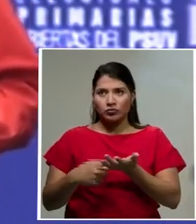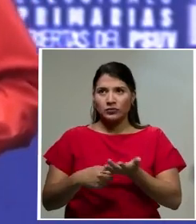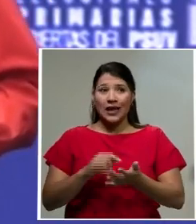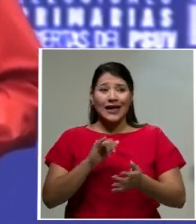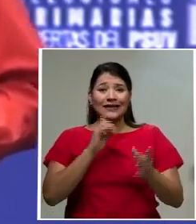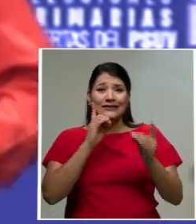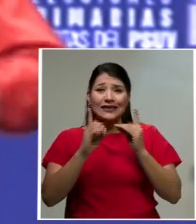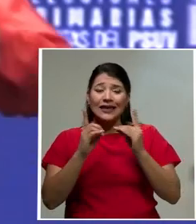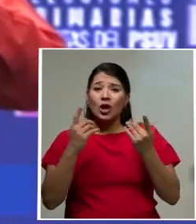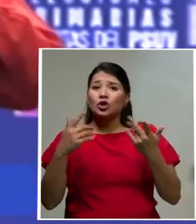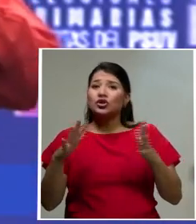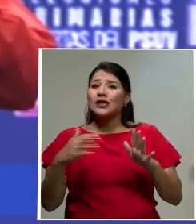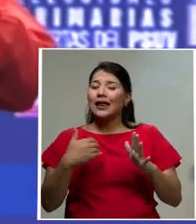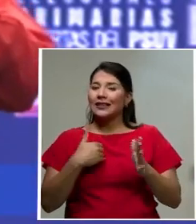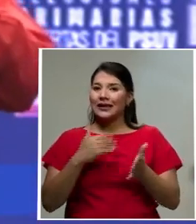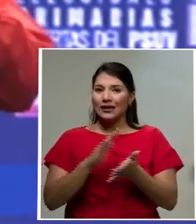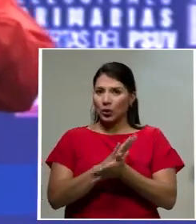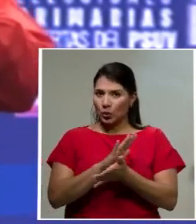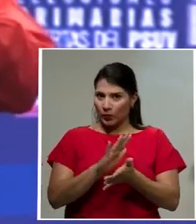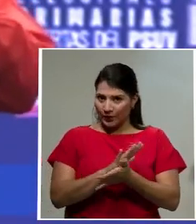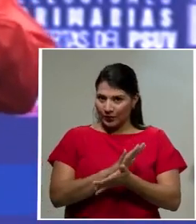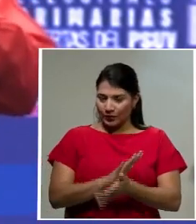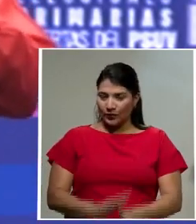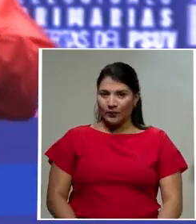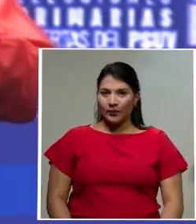ya tiene un documento